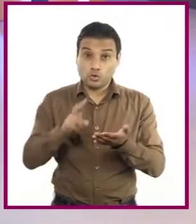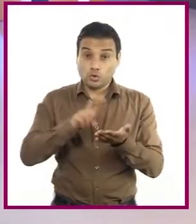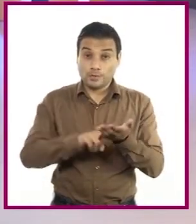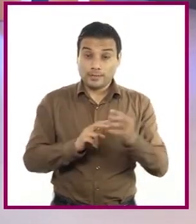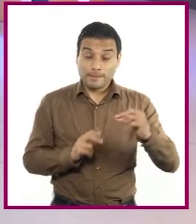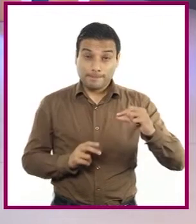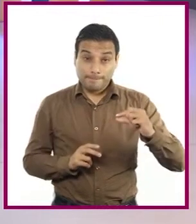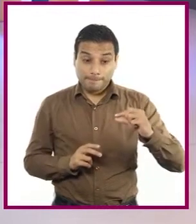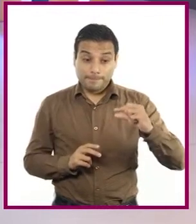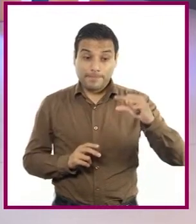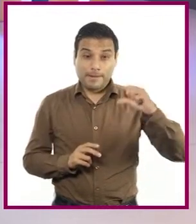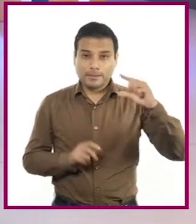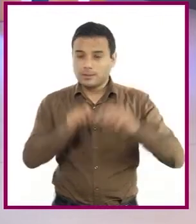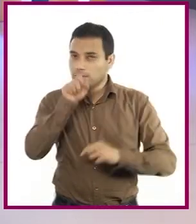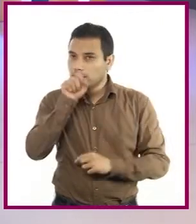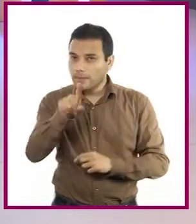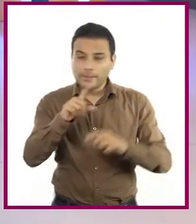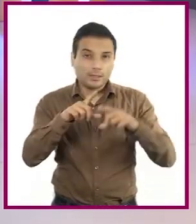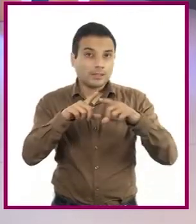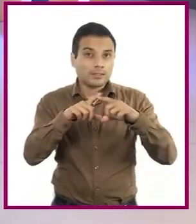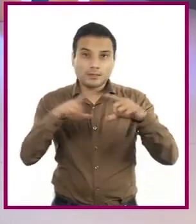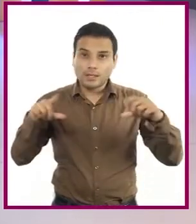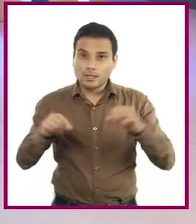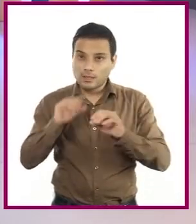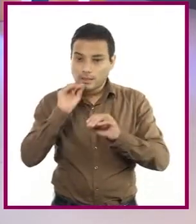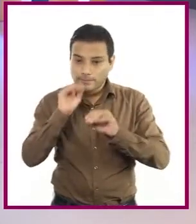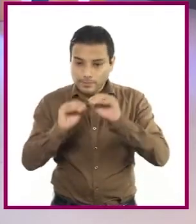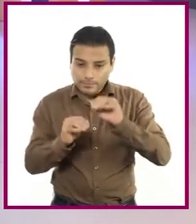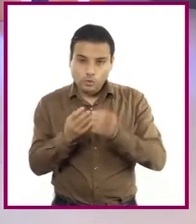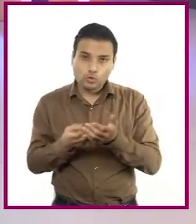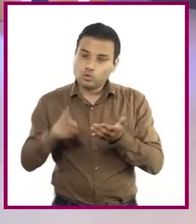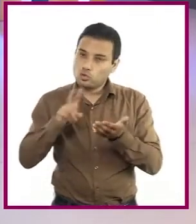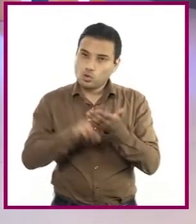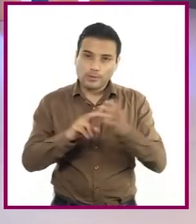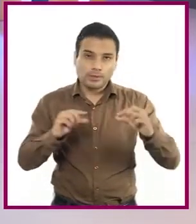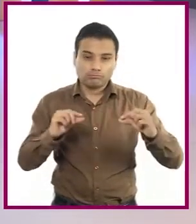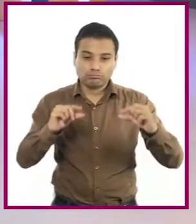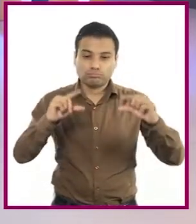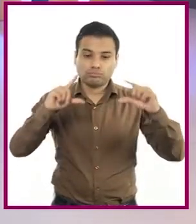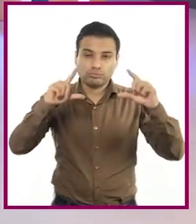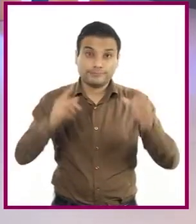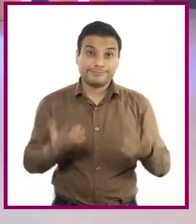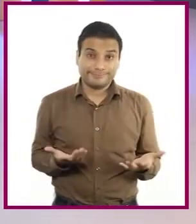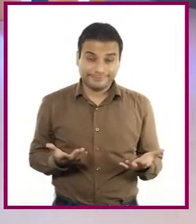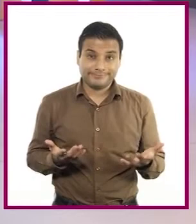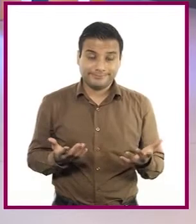caladas también aumenta al doble. La gráfica de una relación de variación proporcional